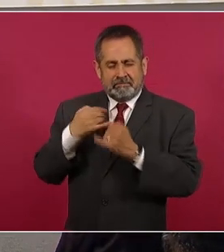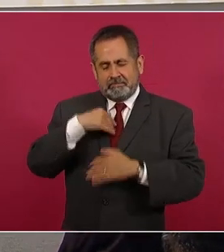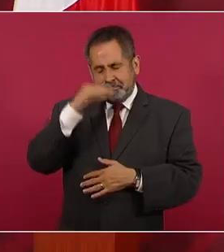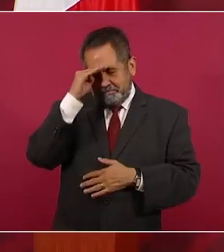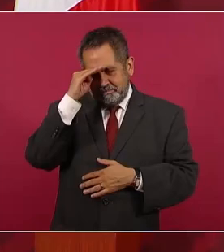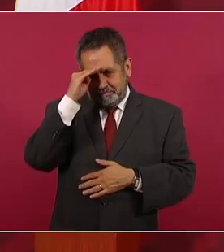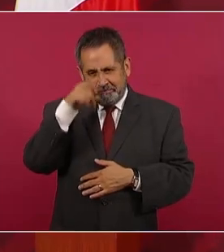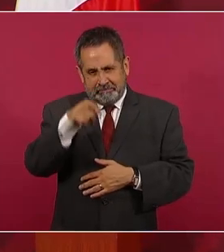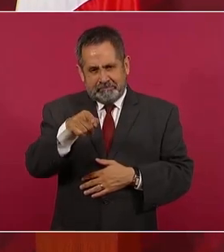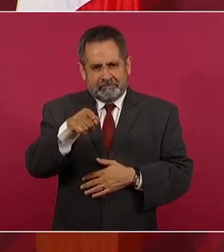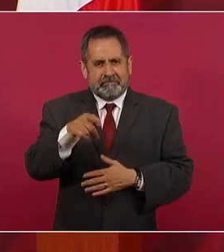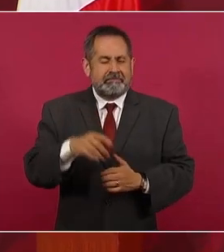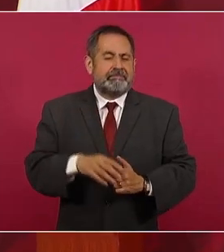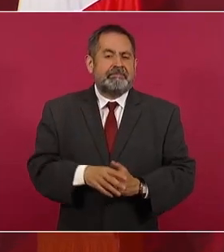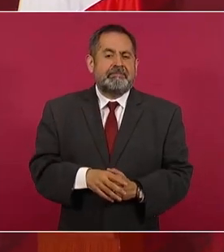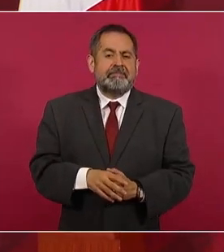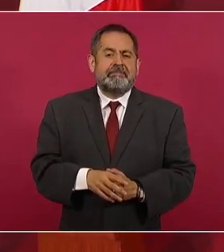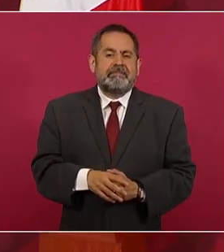al tiempo de la